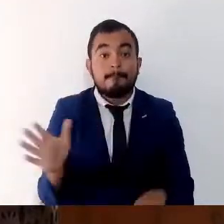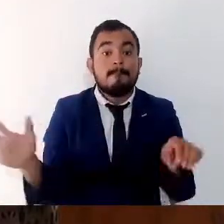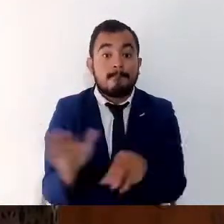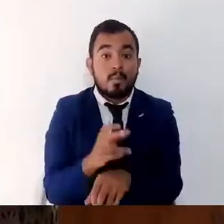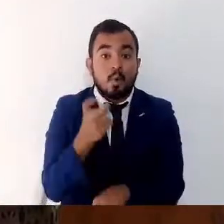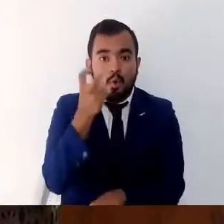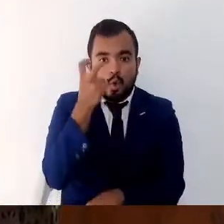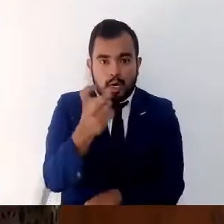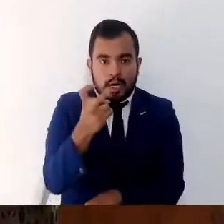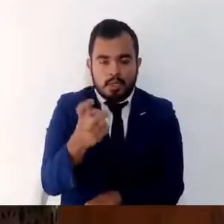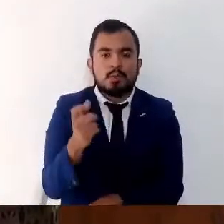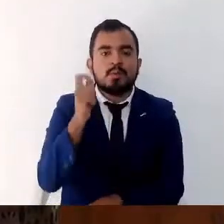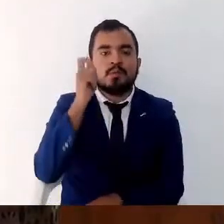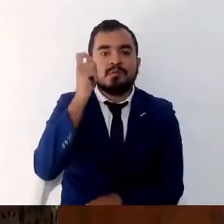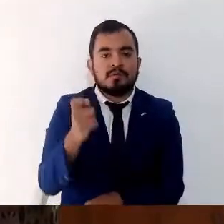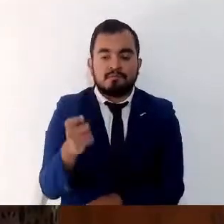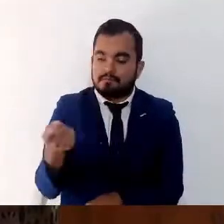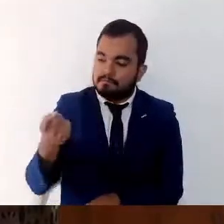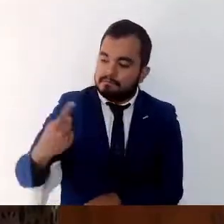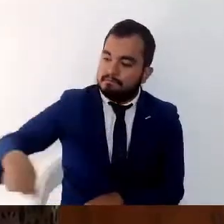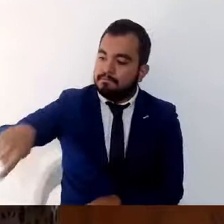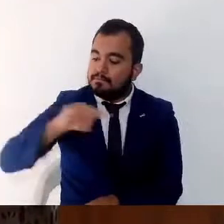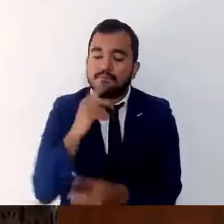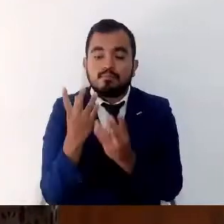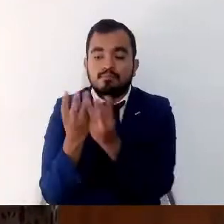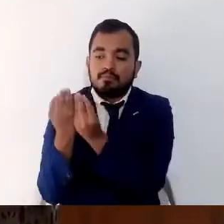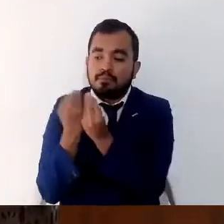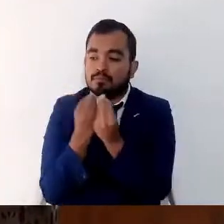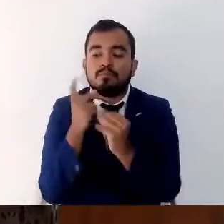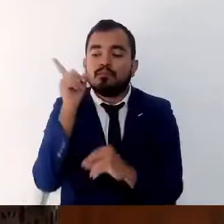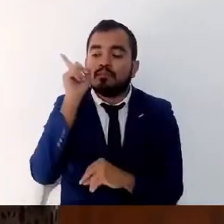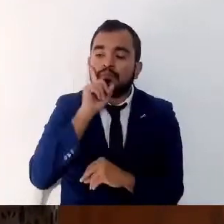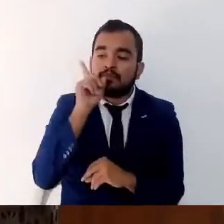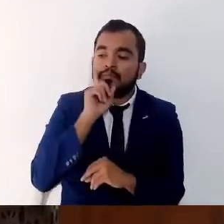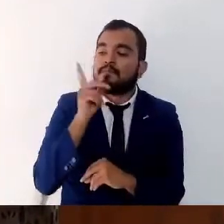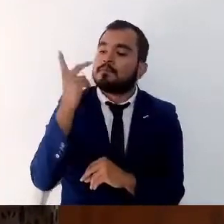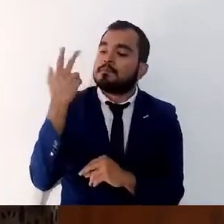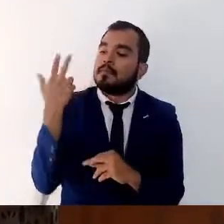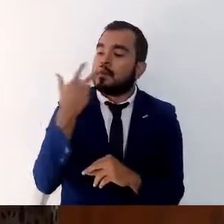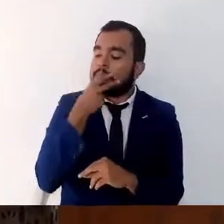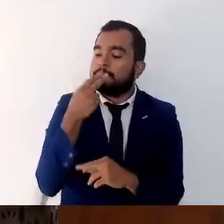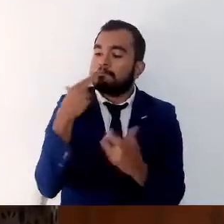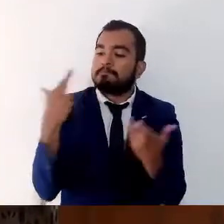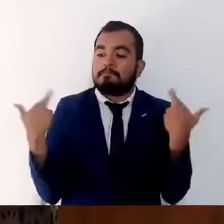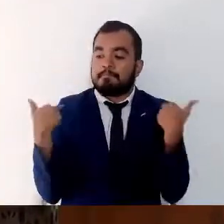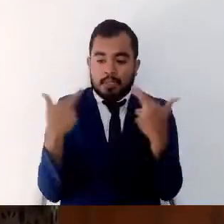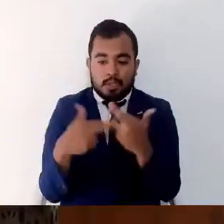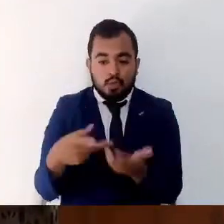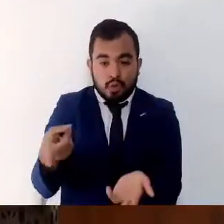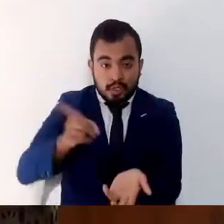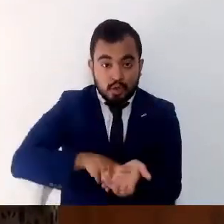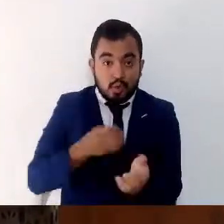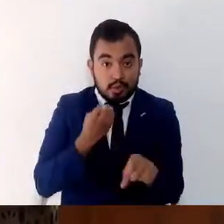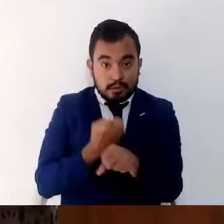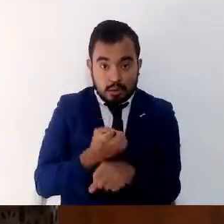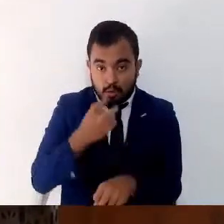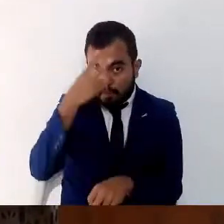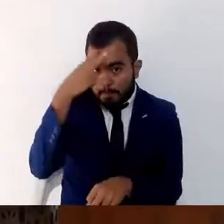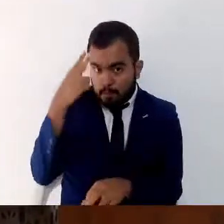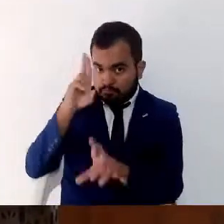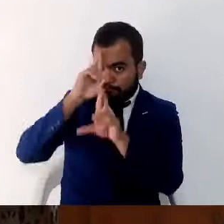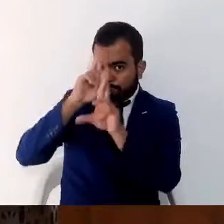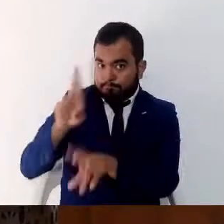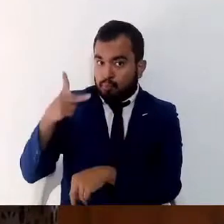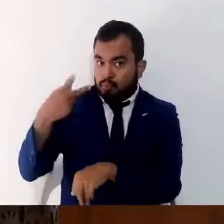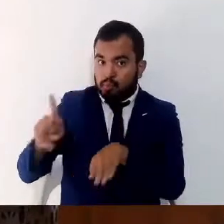la labor de las miles de educadoras y educadores que hay en el Estado de México y en todo el país no debería ser